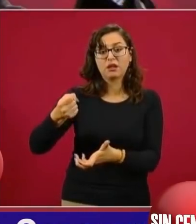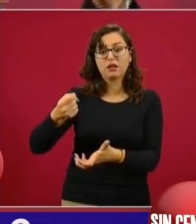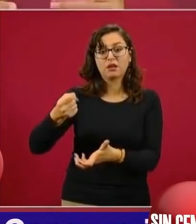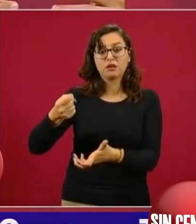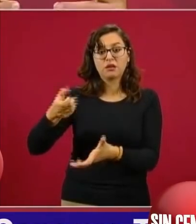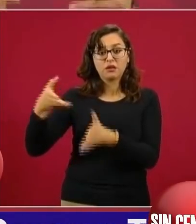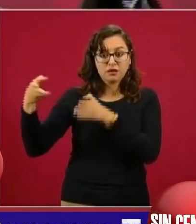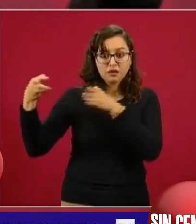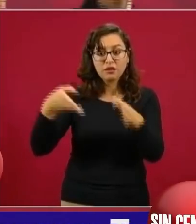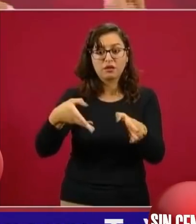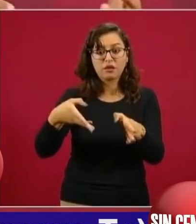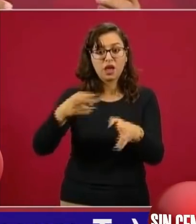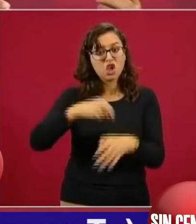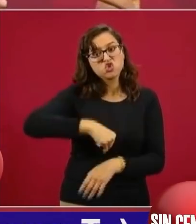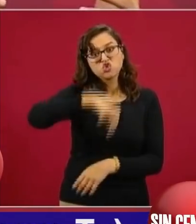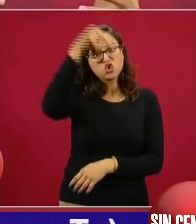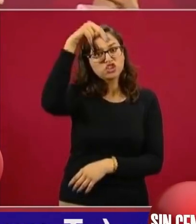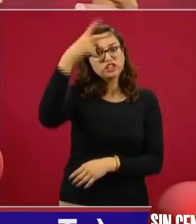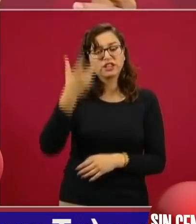se orientaba al norte,